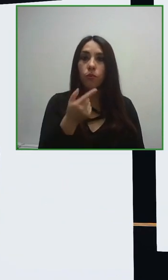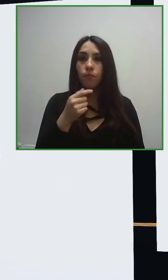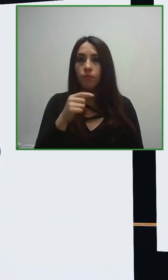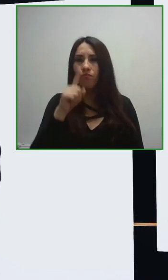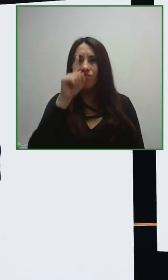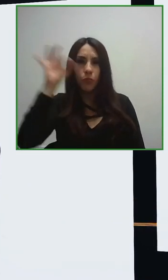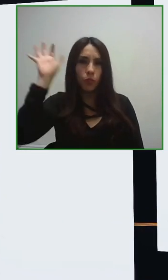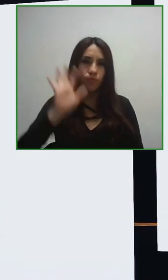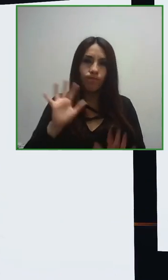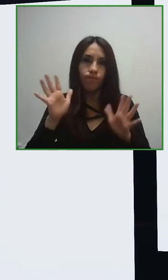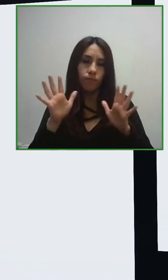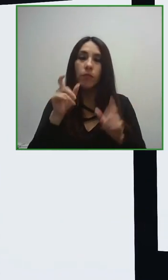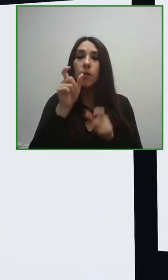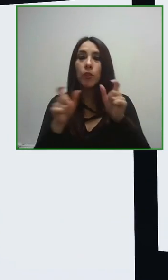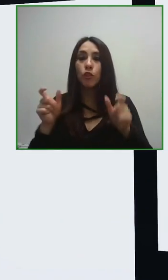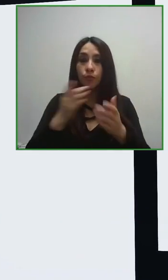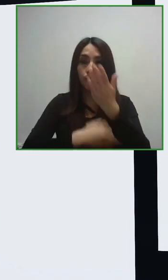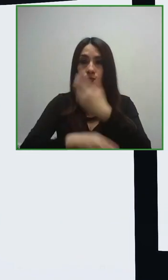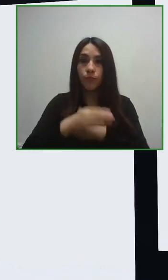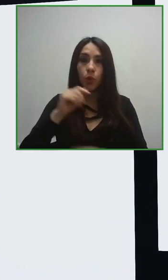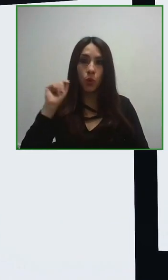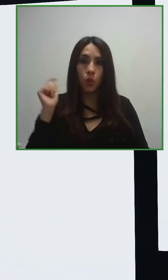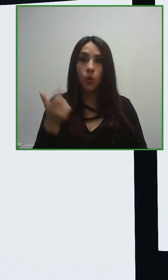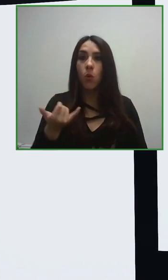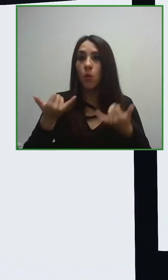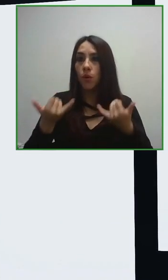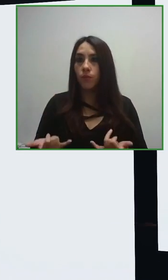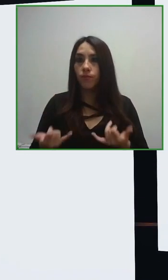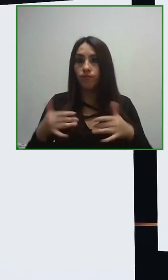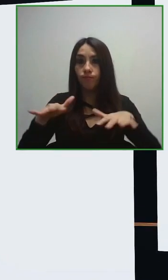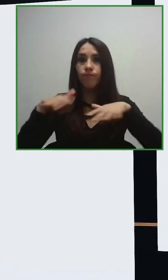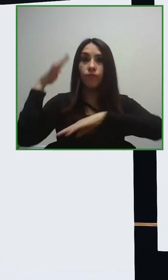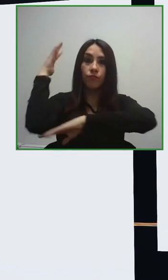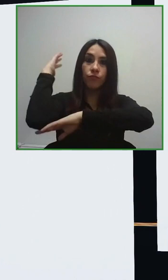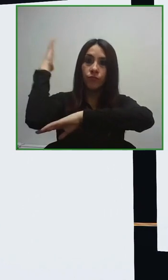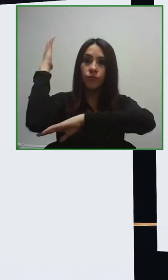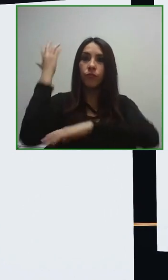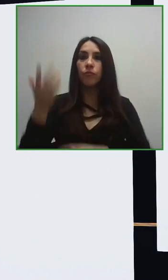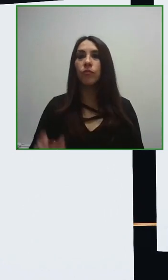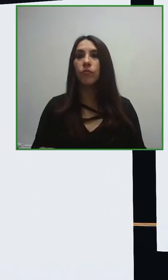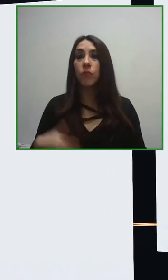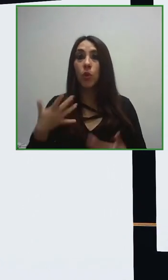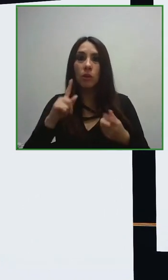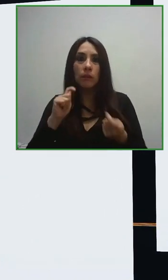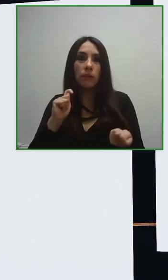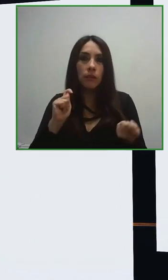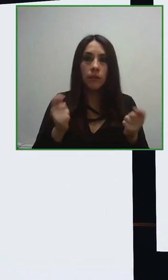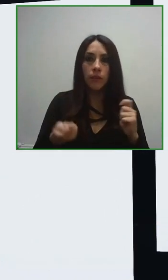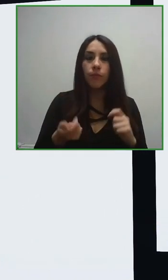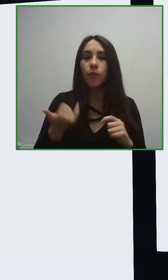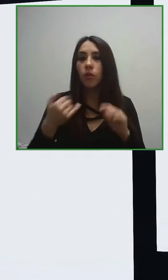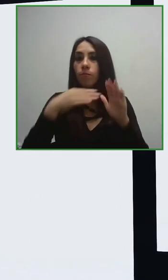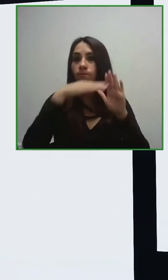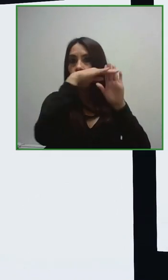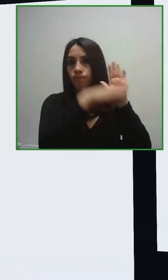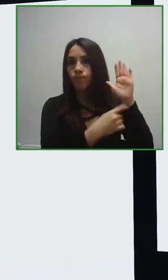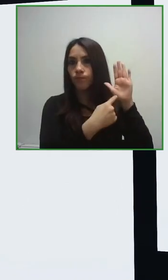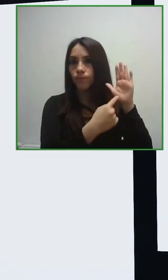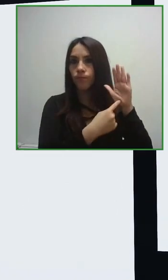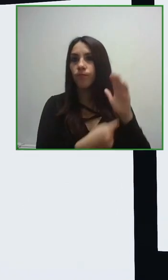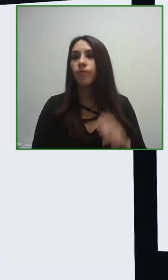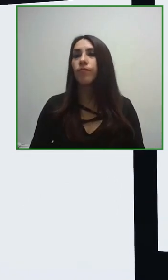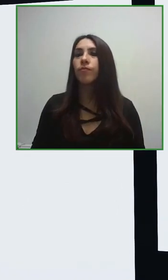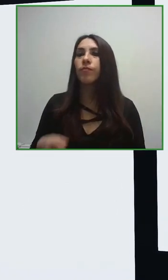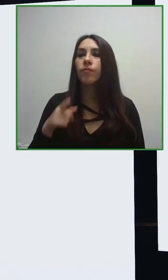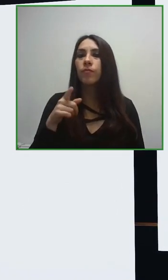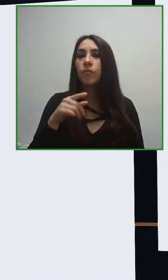Transfer. Esta iniciativa conjunta de Fundación ESSEL, Fundación Descúbreme y Ashoka, año a año busca apoyar las prácticas más